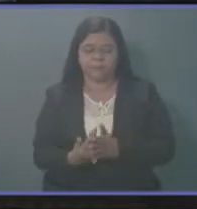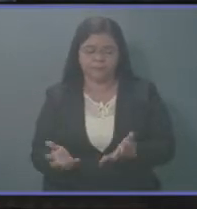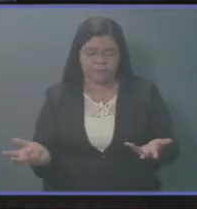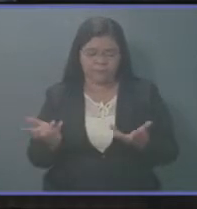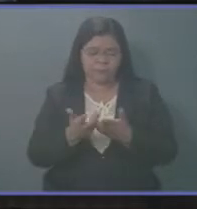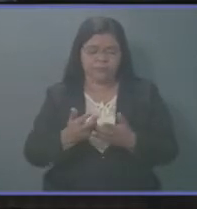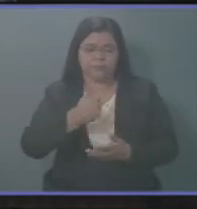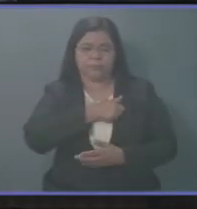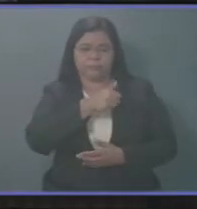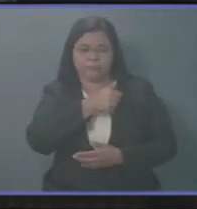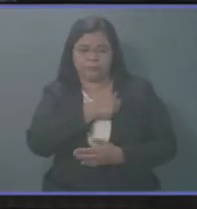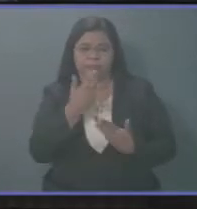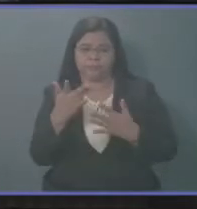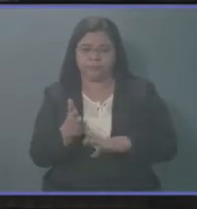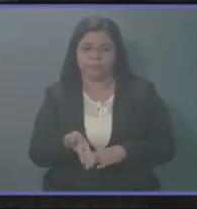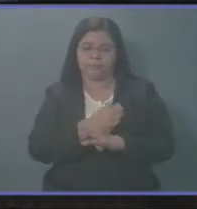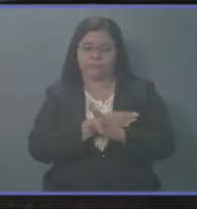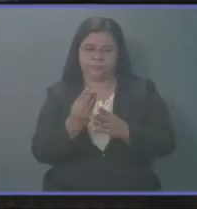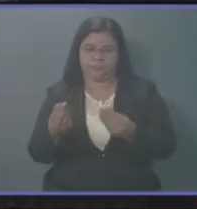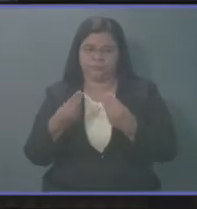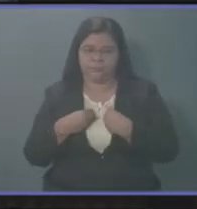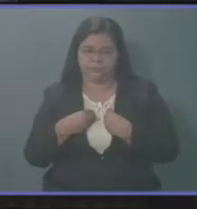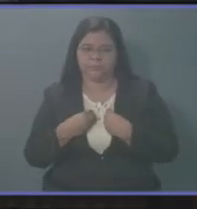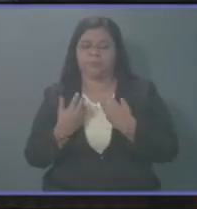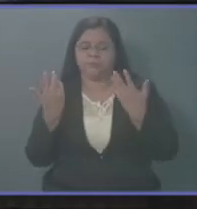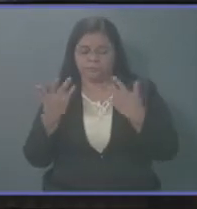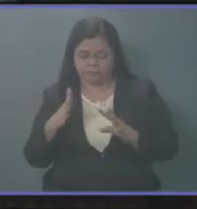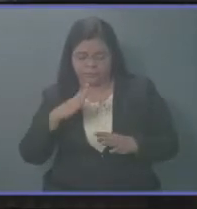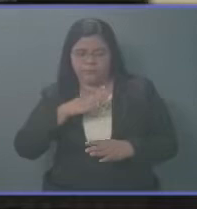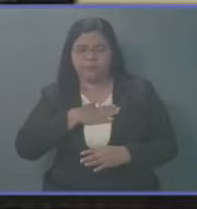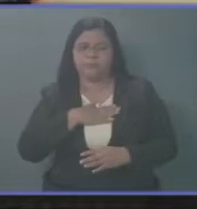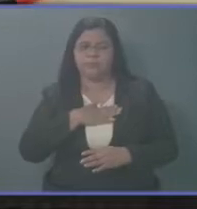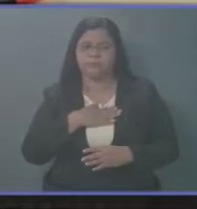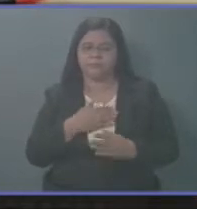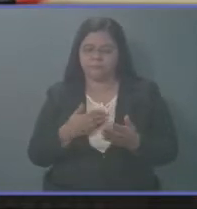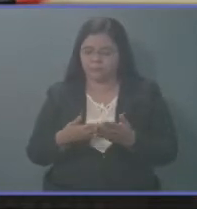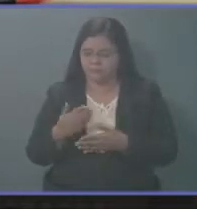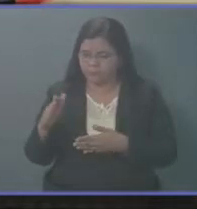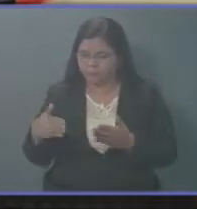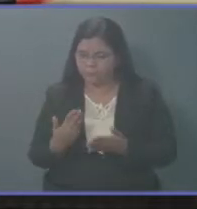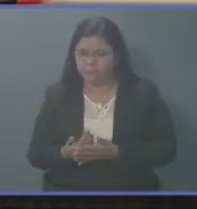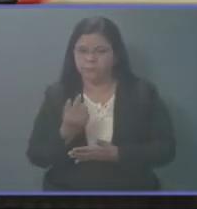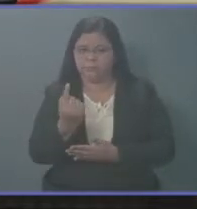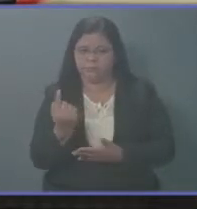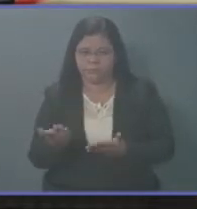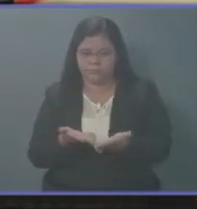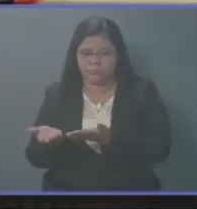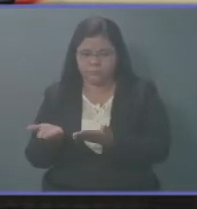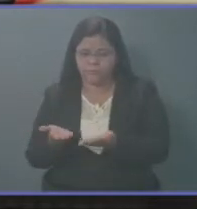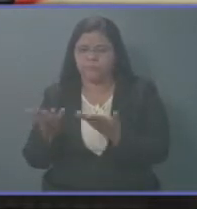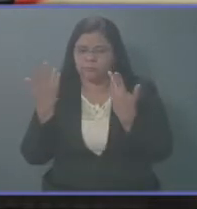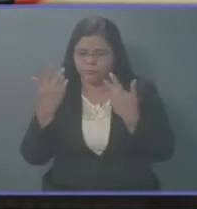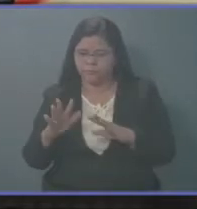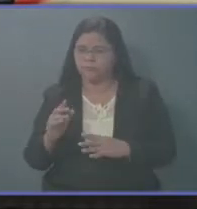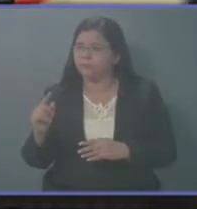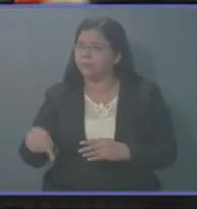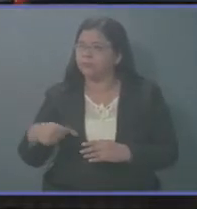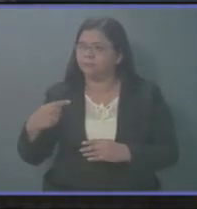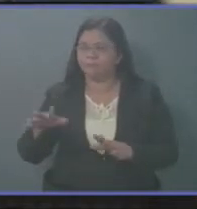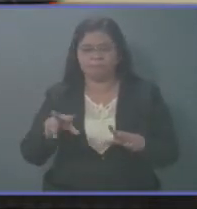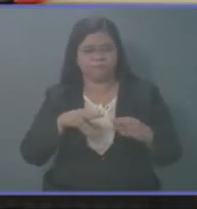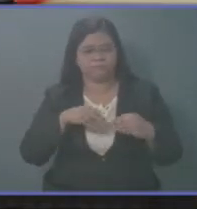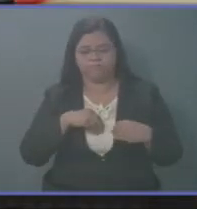y competencias que le han sido asignadas, pues estas contienen un servicio a favor de los ciudadanos a quienes se deben, no siendo